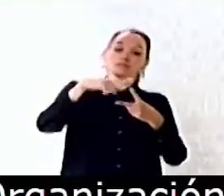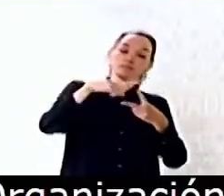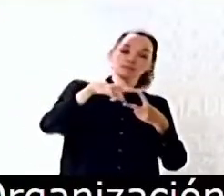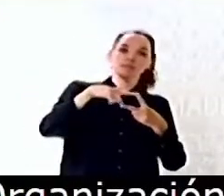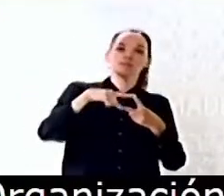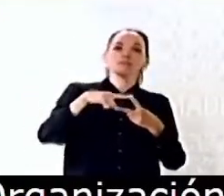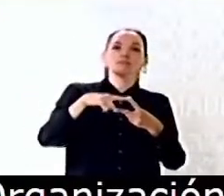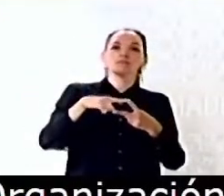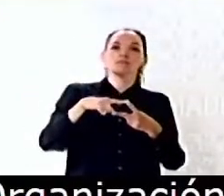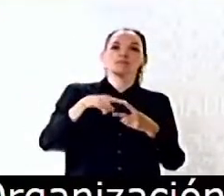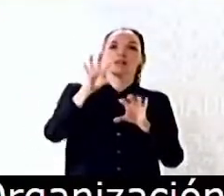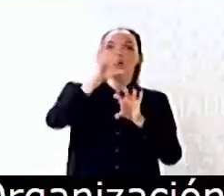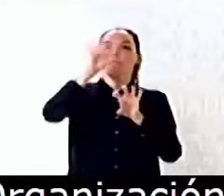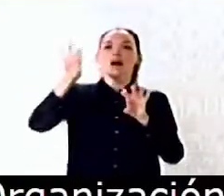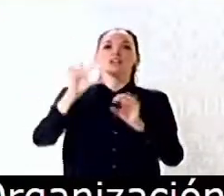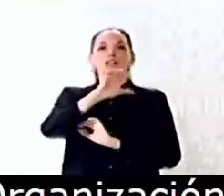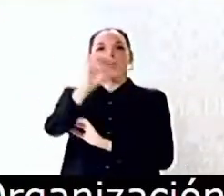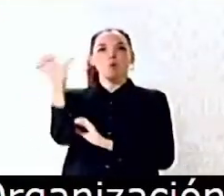a los países miembros.